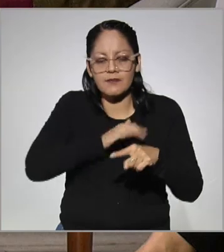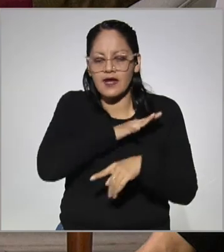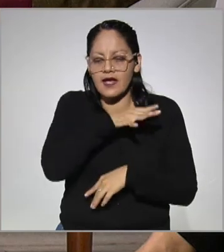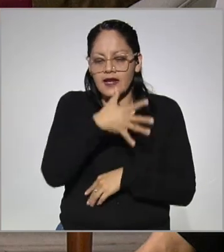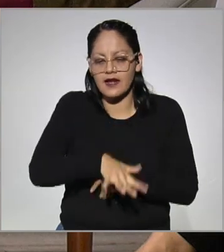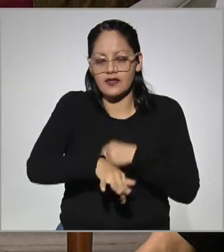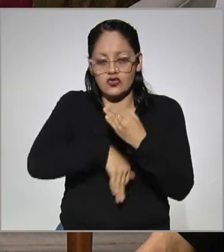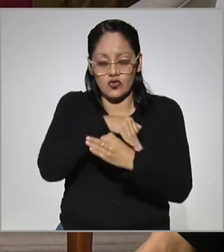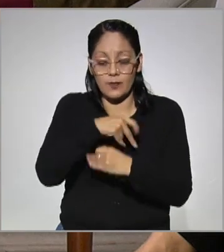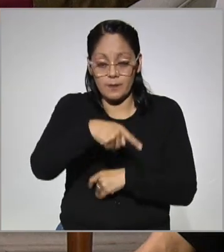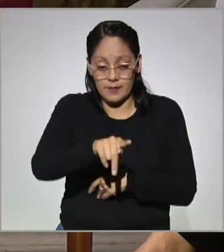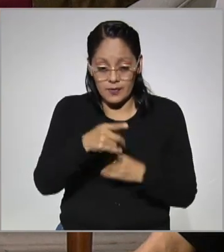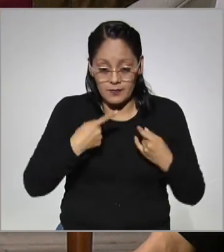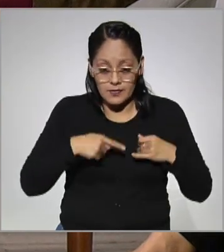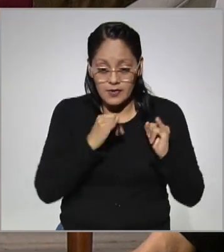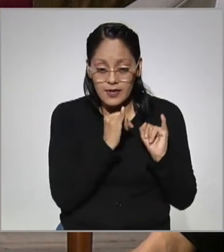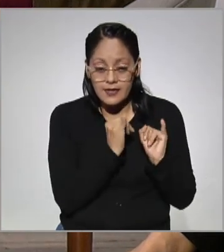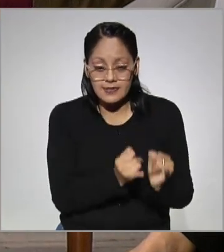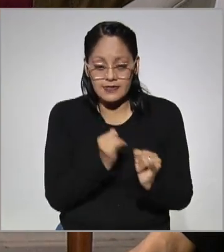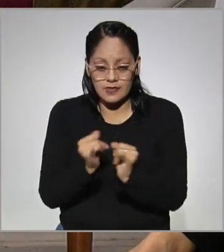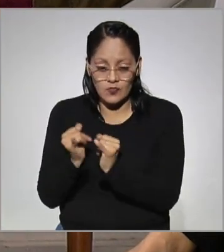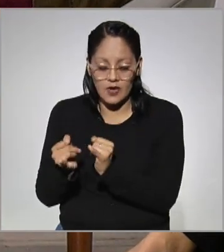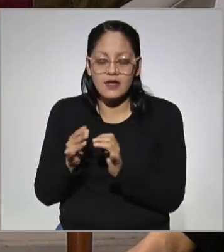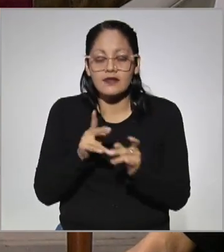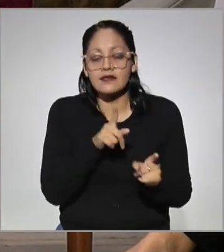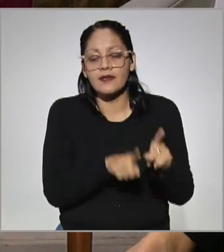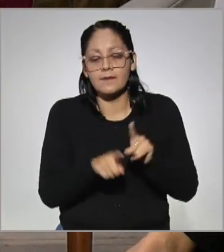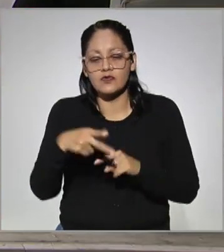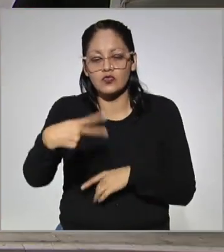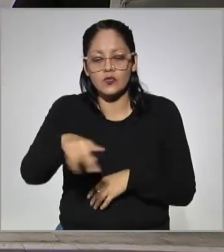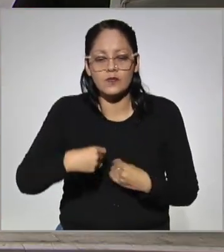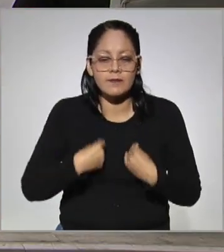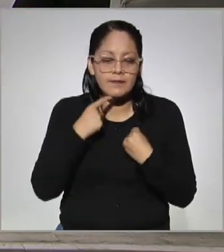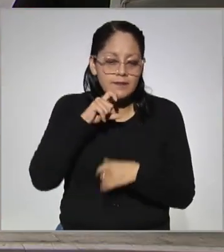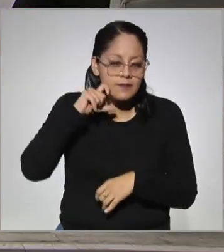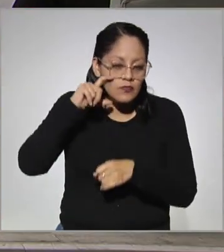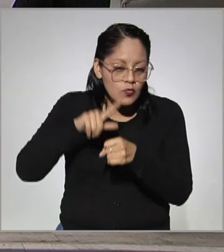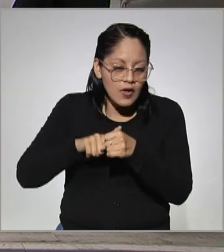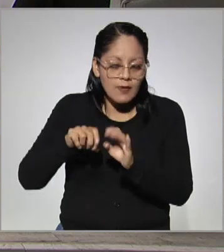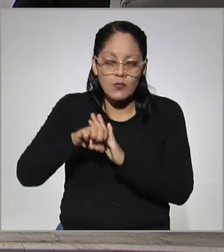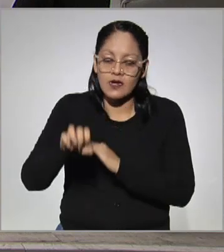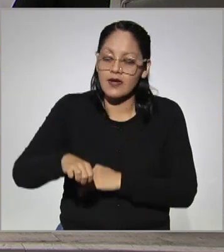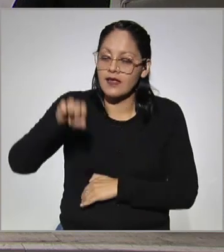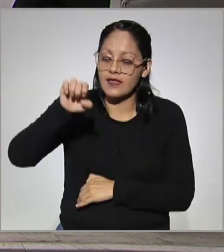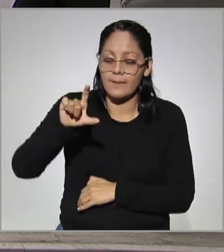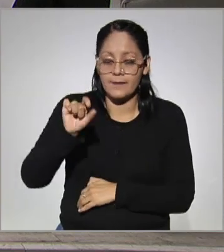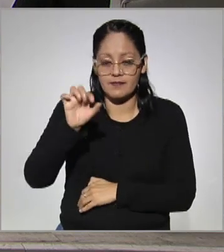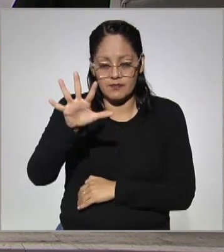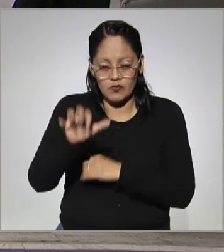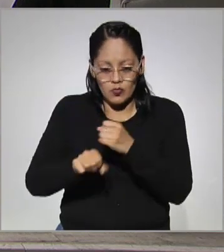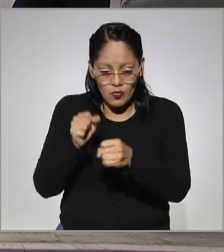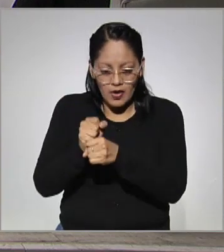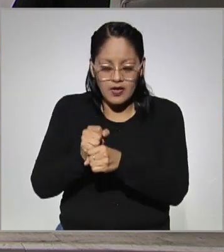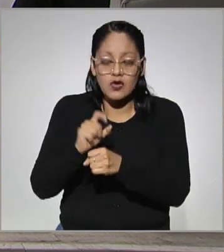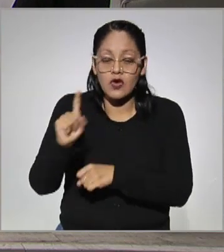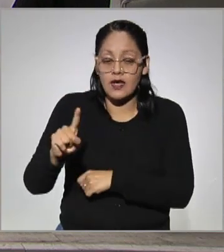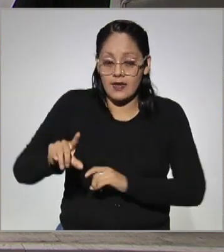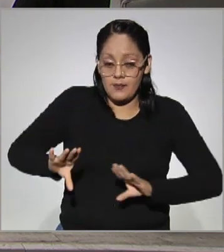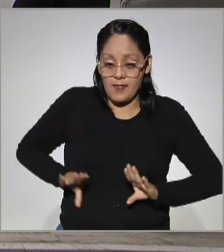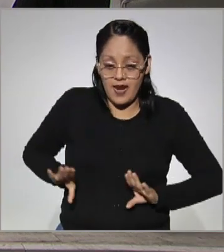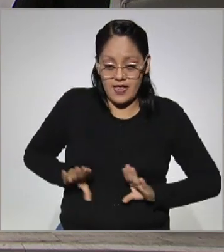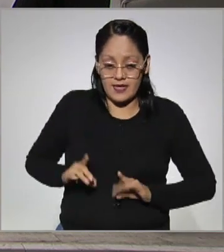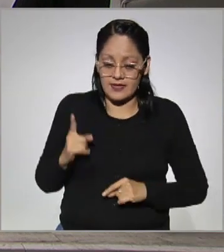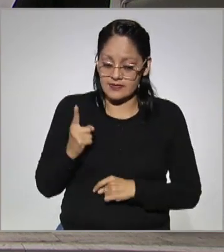individual, cada persona y dependiendo su tipo de vida sexual, si es una chica de 25, 20 años que ha tenido ya 10 parejas